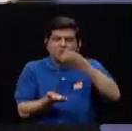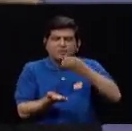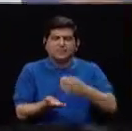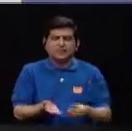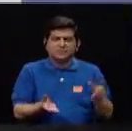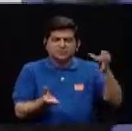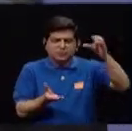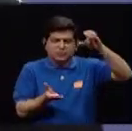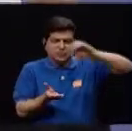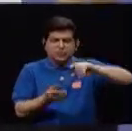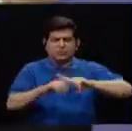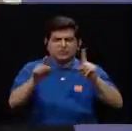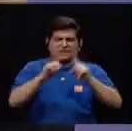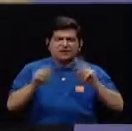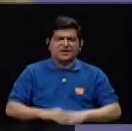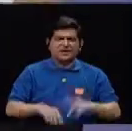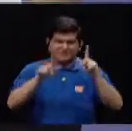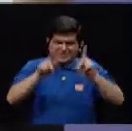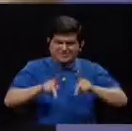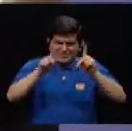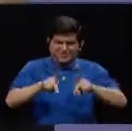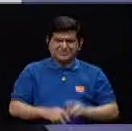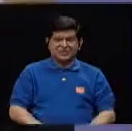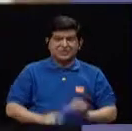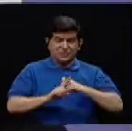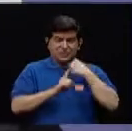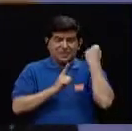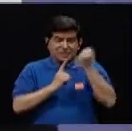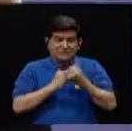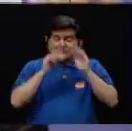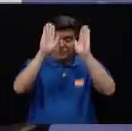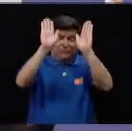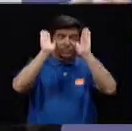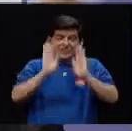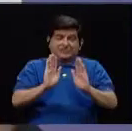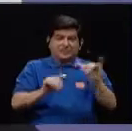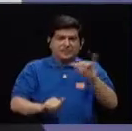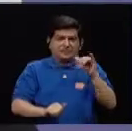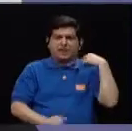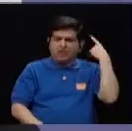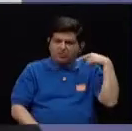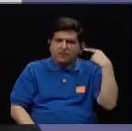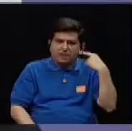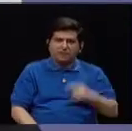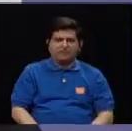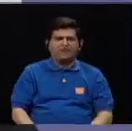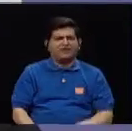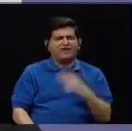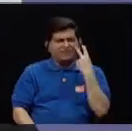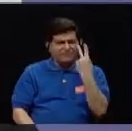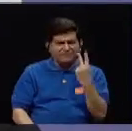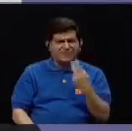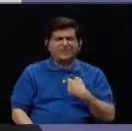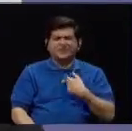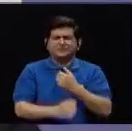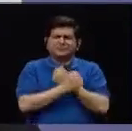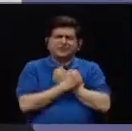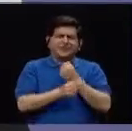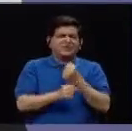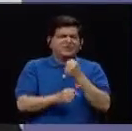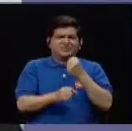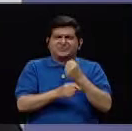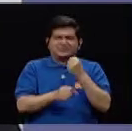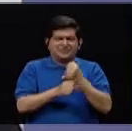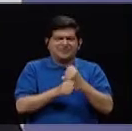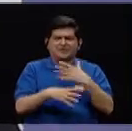el que pueden entrar muchos personajes es una cosa tan loca y tan maravillosa que vieras que realmente amo